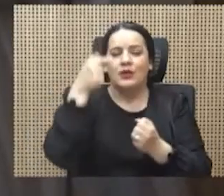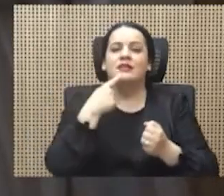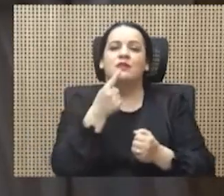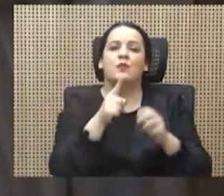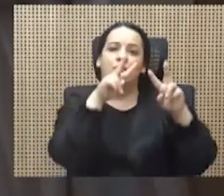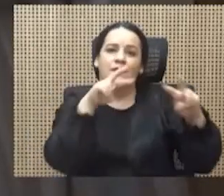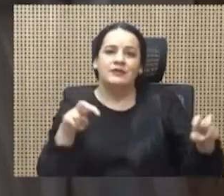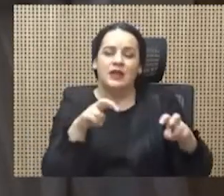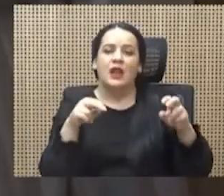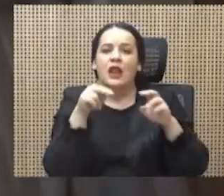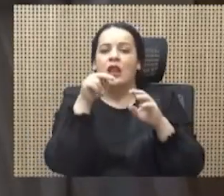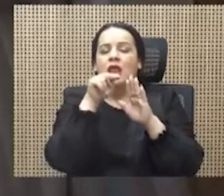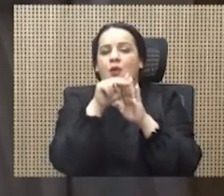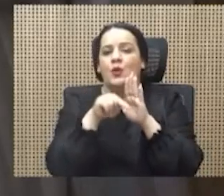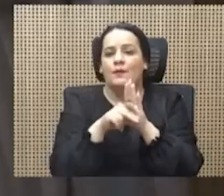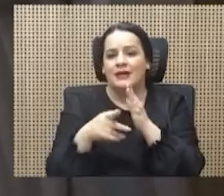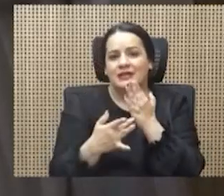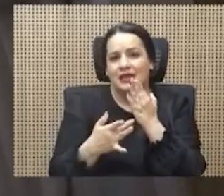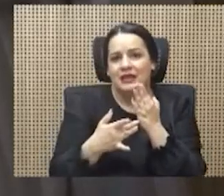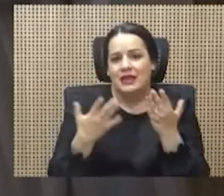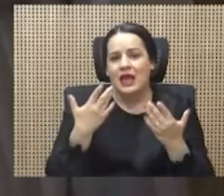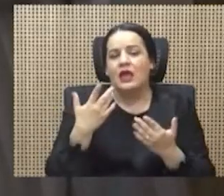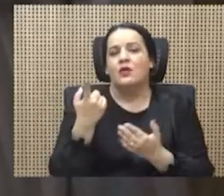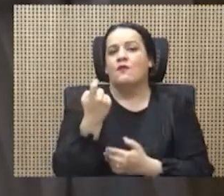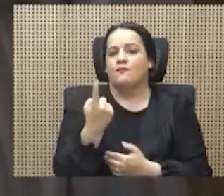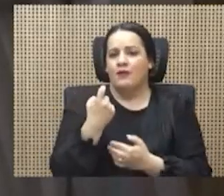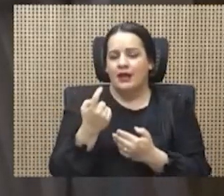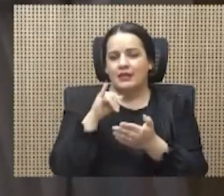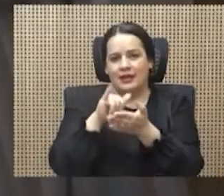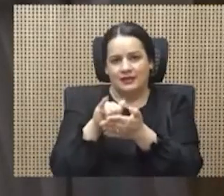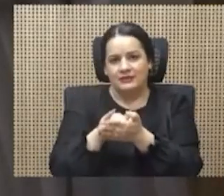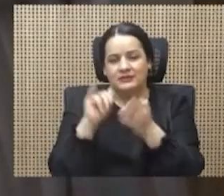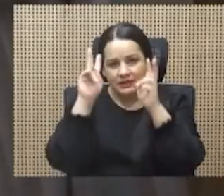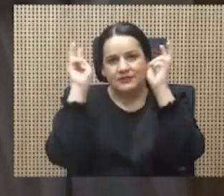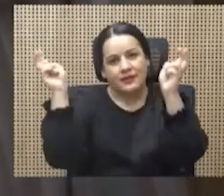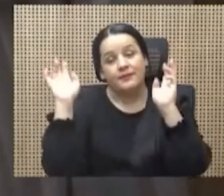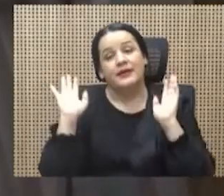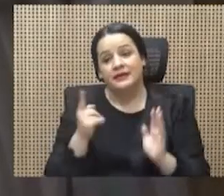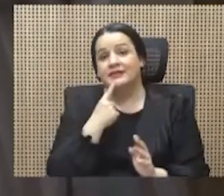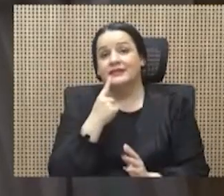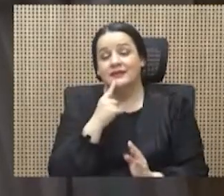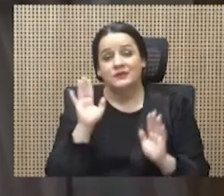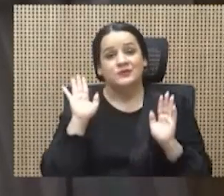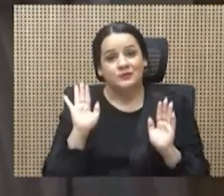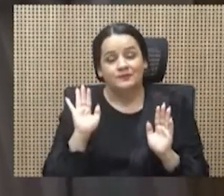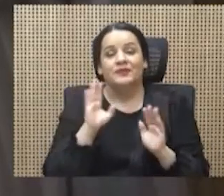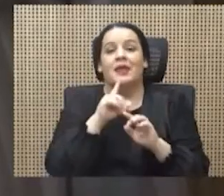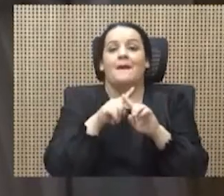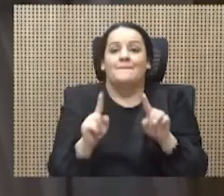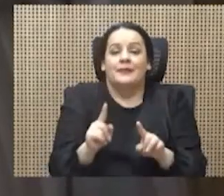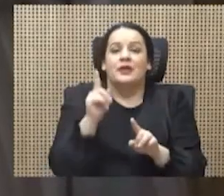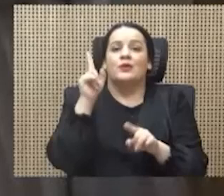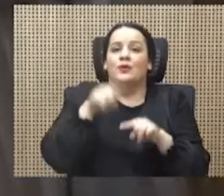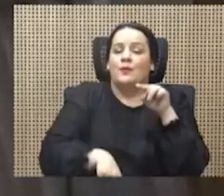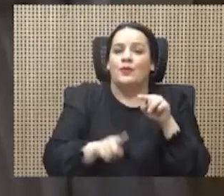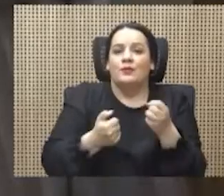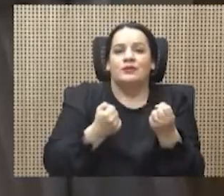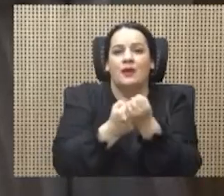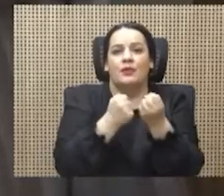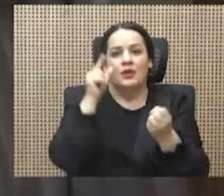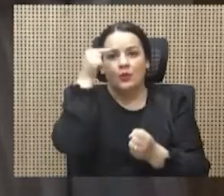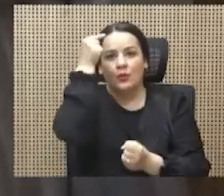la norma técnica, que por cierto nos han quedado debiendo en ese tema, dicho sea de paso. Pero no podemos apoyar al gobierno